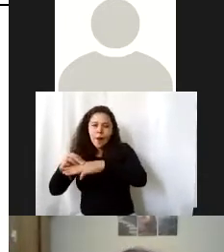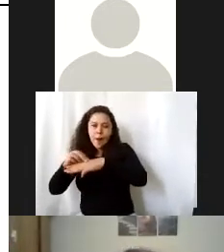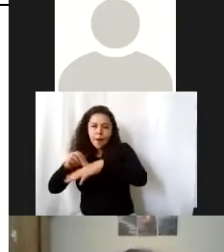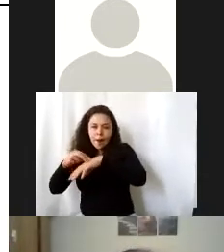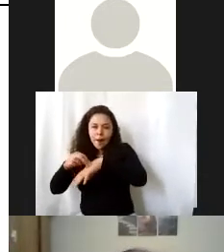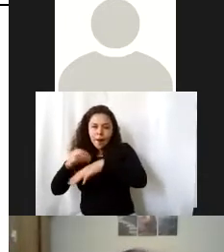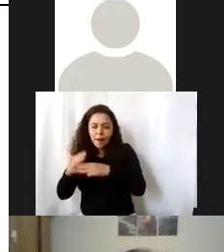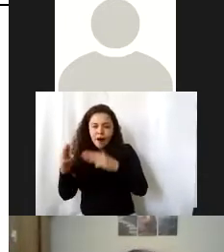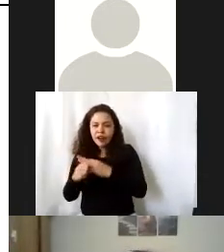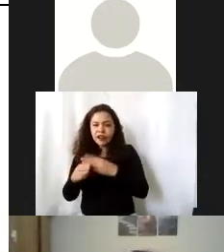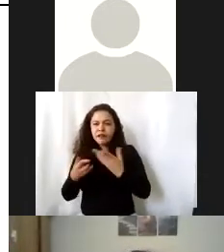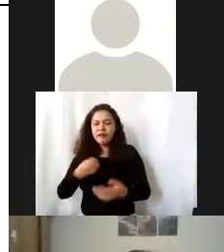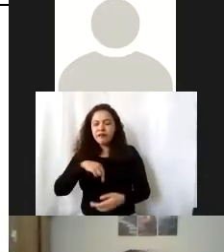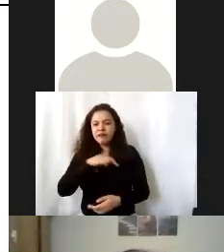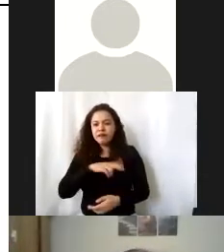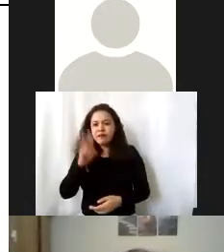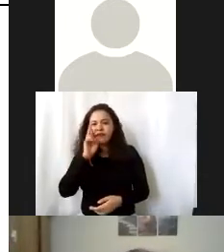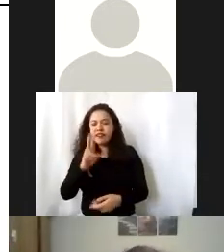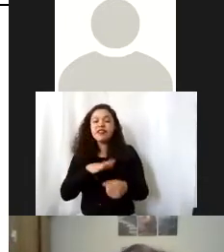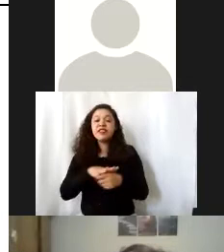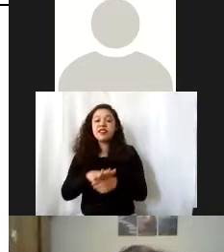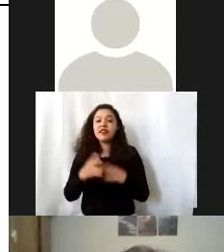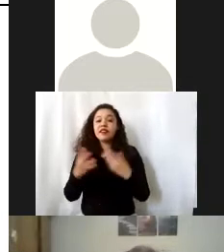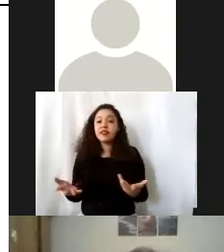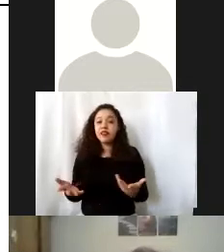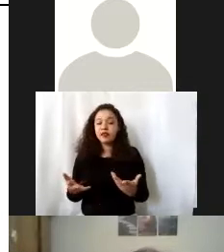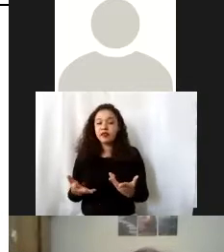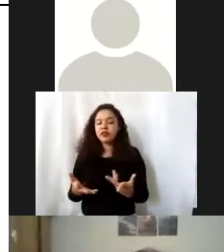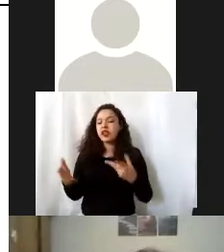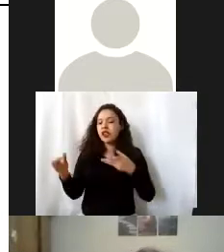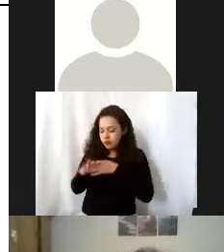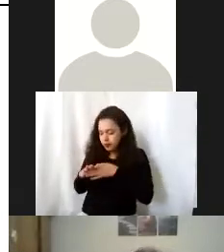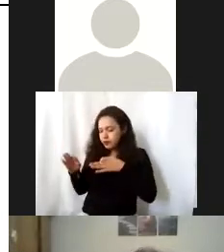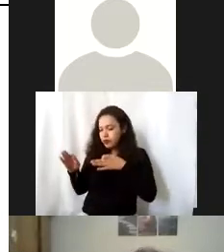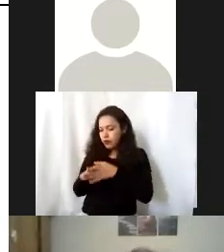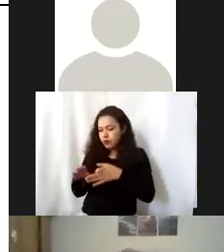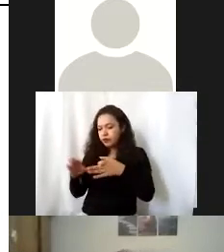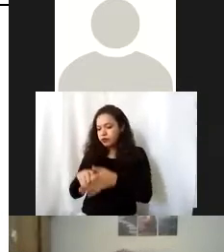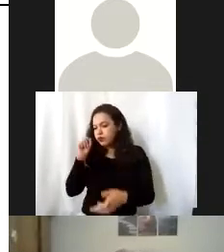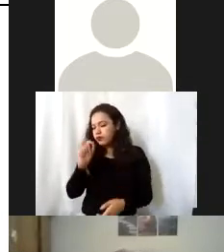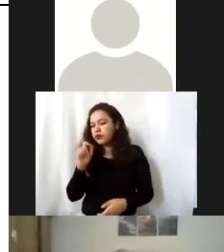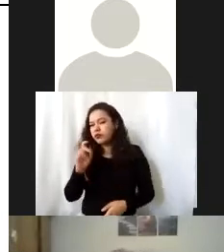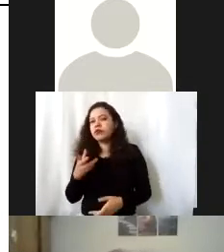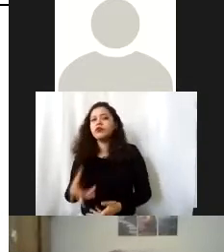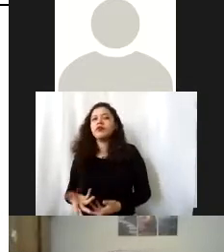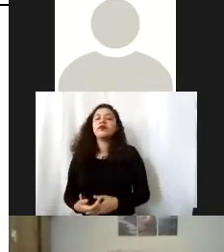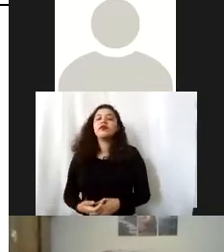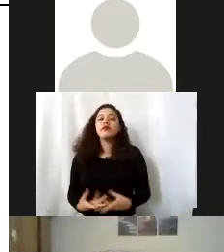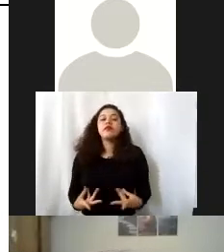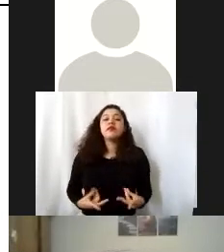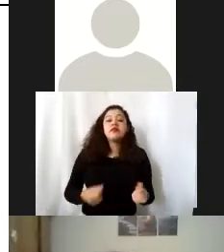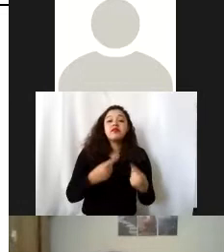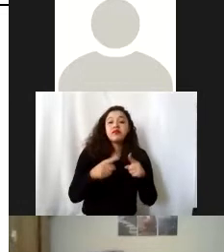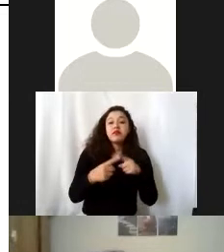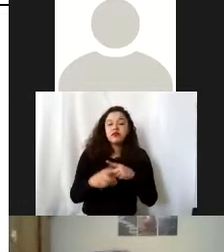Y en los cuales vamos a ver que hay constantes. Y entonces, dice aquí, los datos pueden variar de acuerdo a